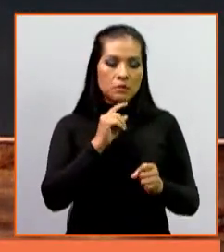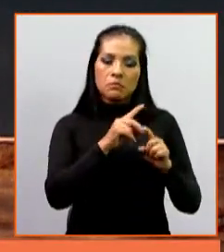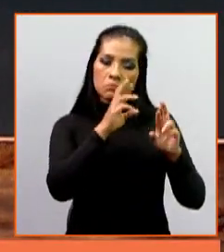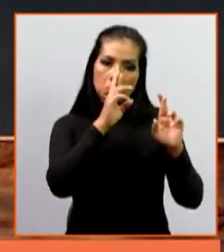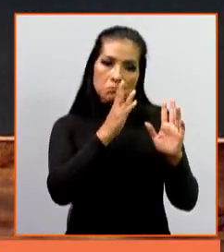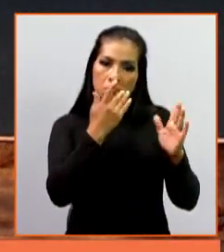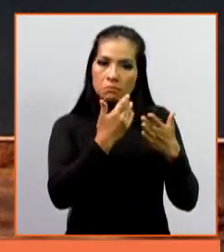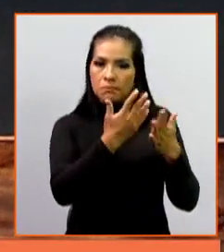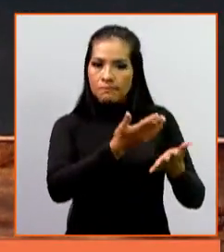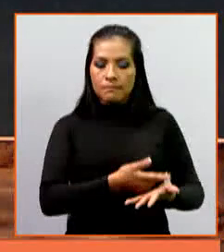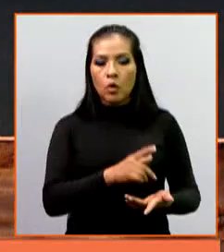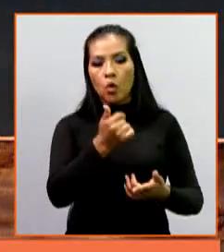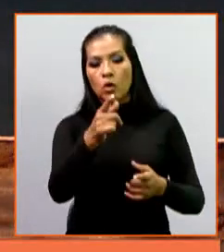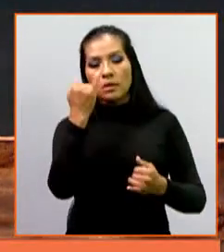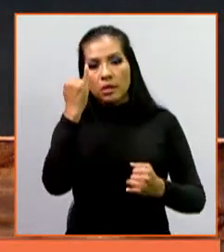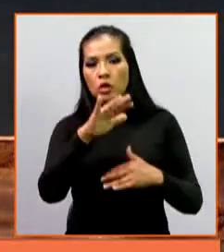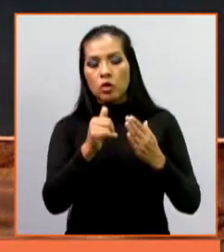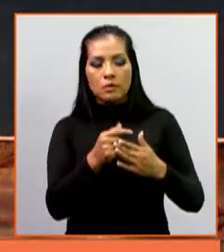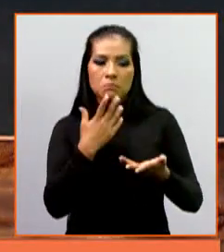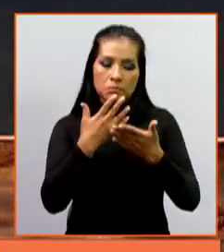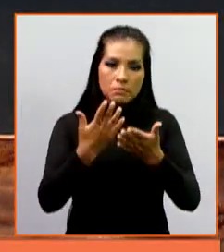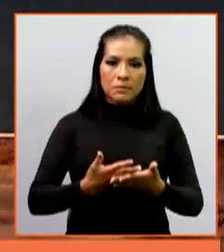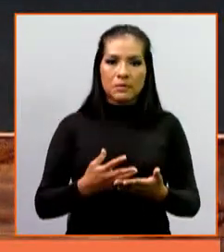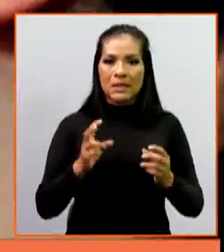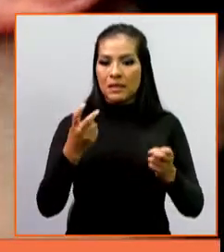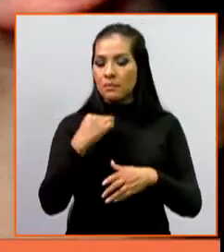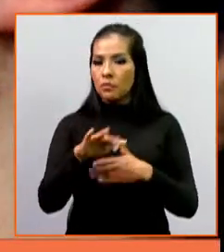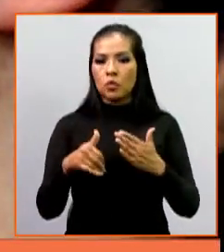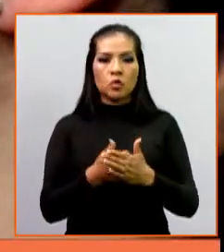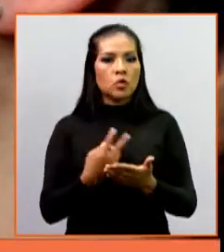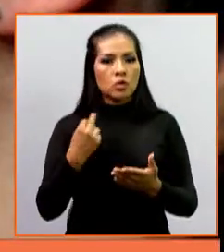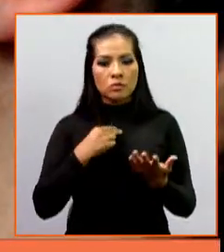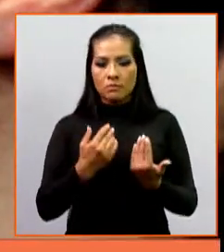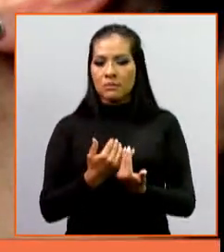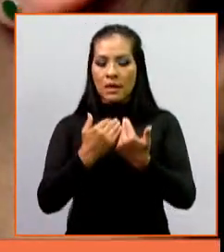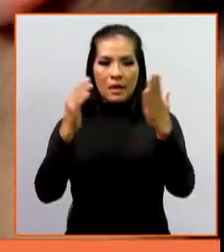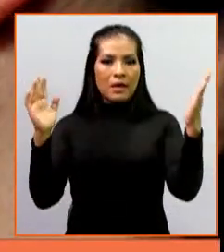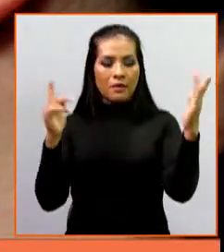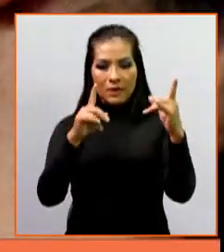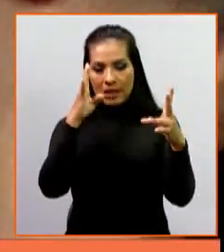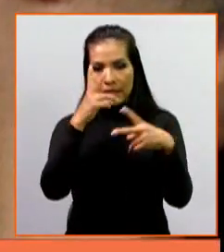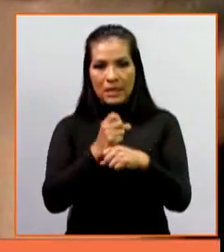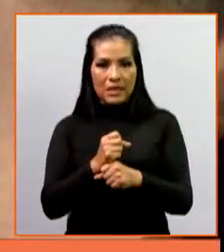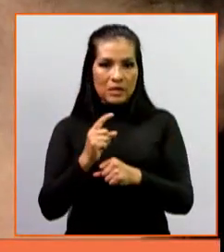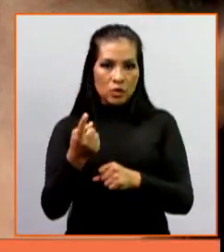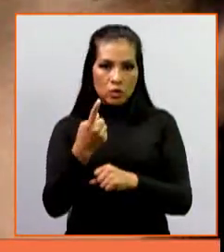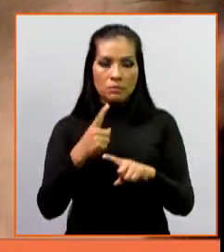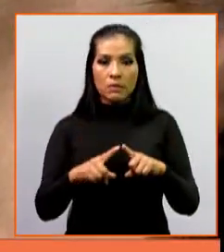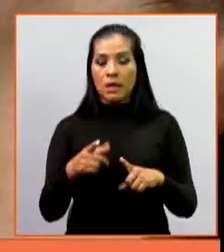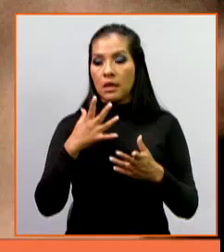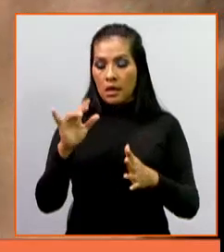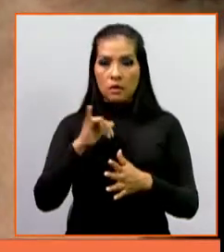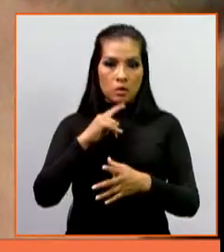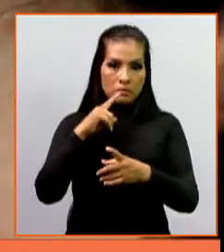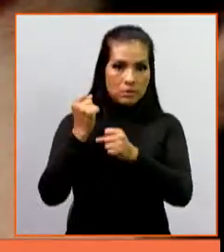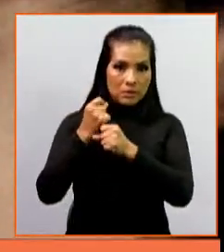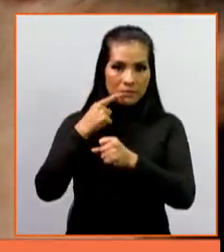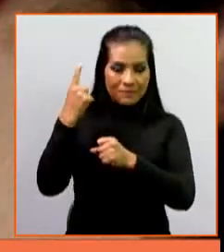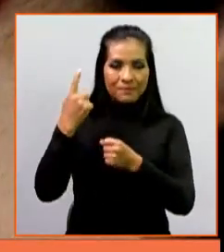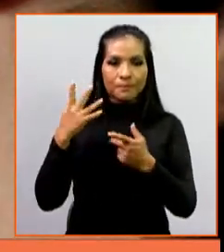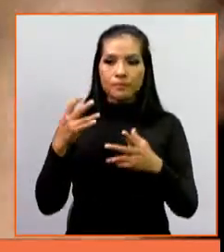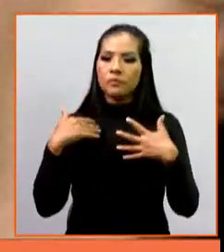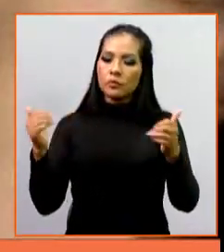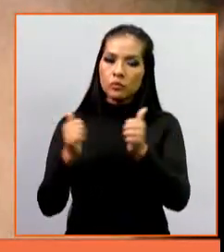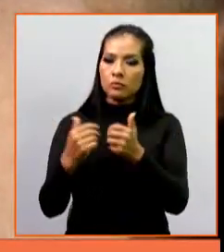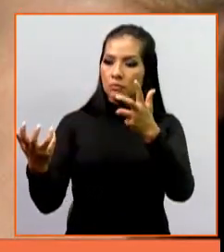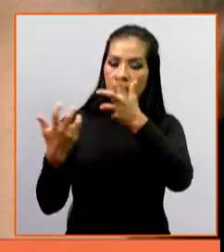quieran problematizar, exacto. El desmontaje no solo es creativo, sino también es algo que empezamos en Mutrinchera Boutique, donde yo trabajo con nuestra compañía, Se